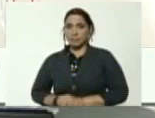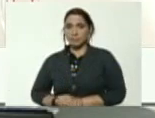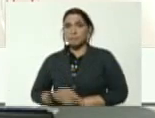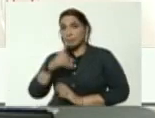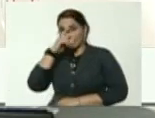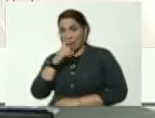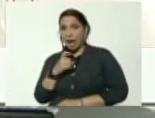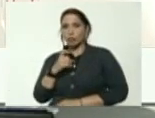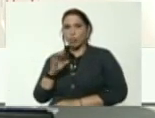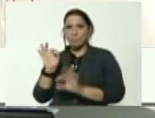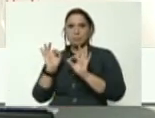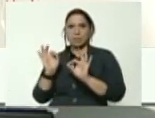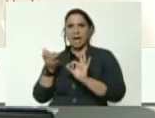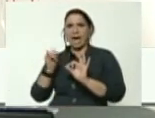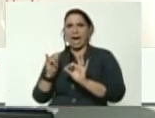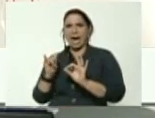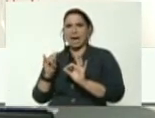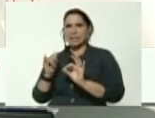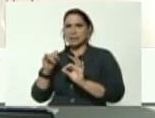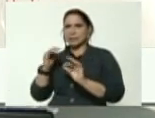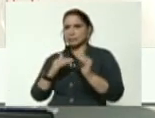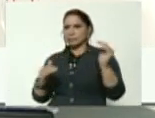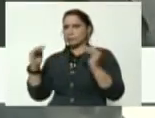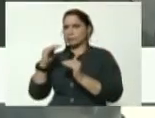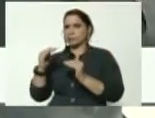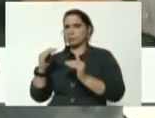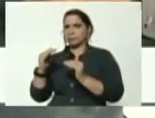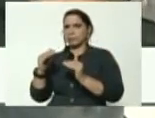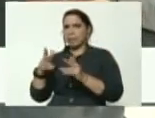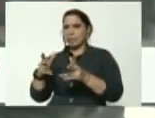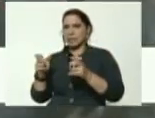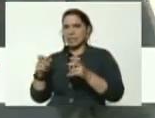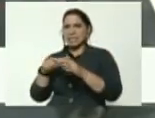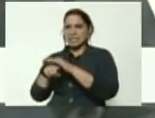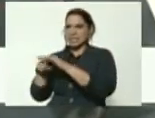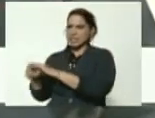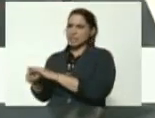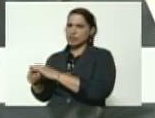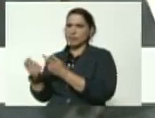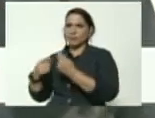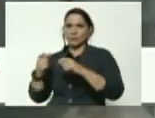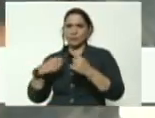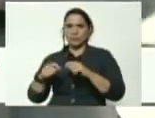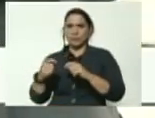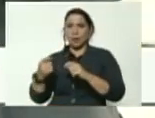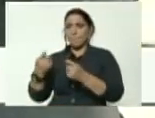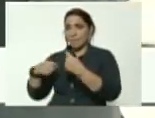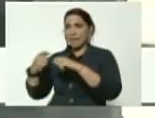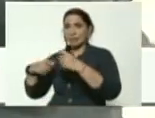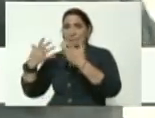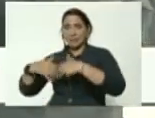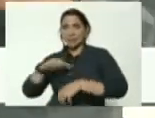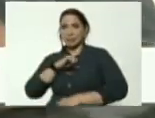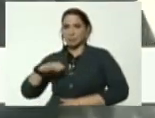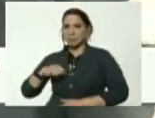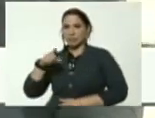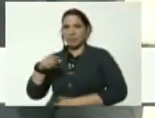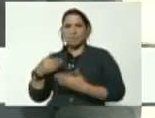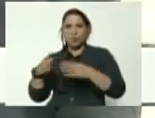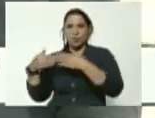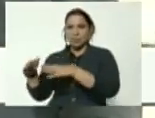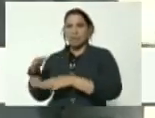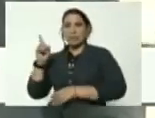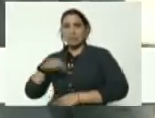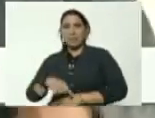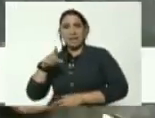años precisamente hay un gran repunte de los ingresos fiscales por concepto de ventas de las empresas públicas. Ese es el gran contexto en el que